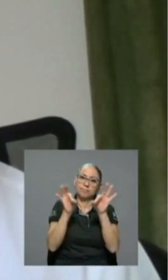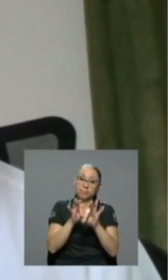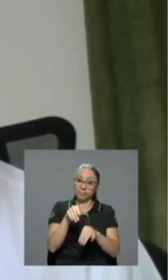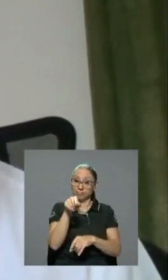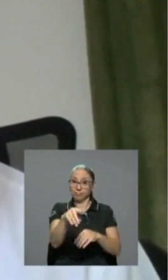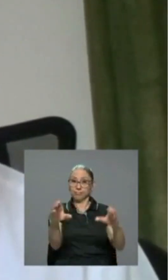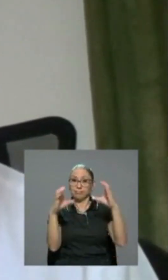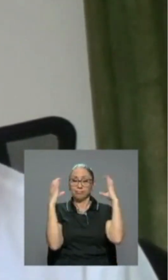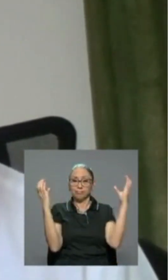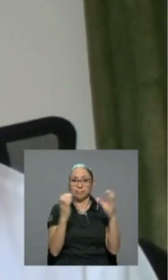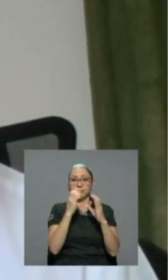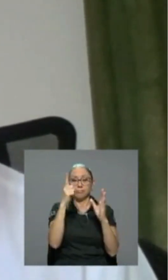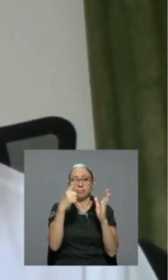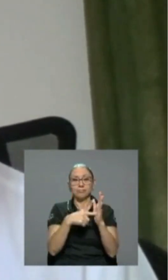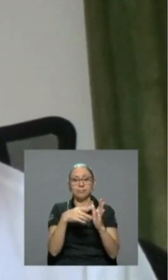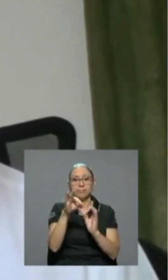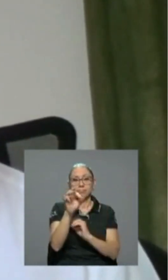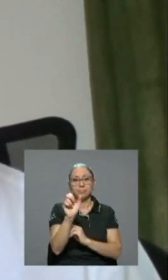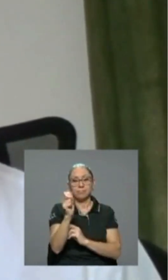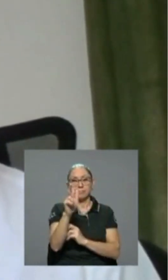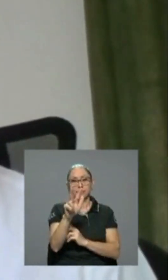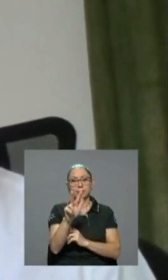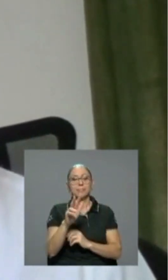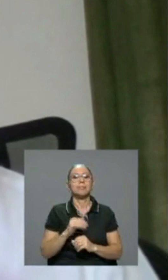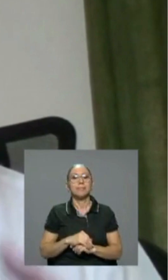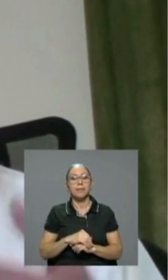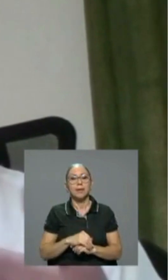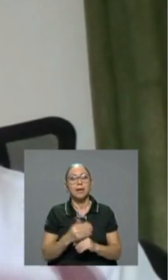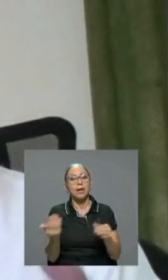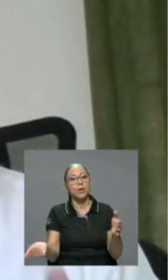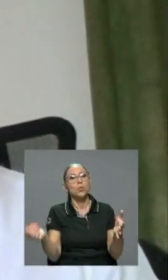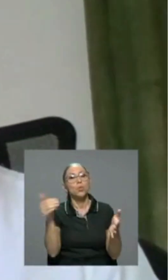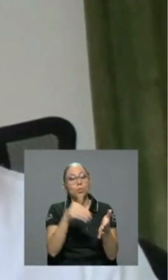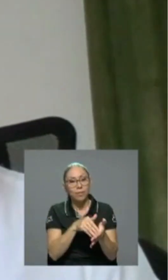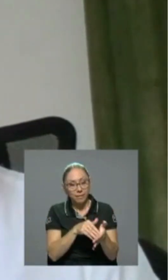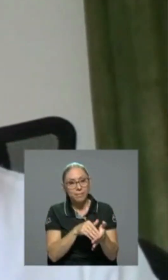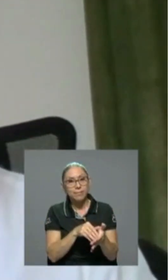conmemoración en 1903 es que nuevamente